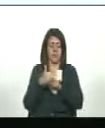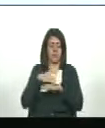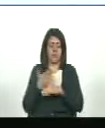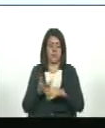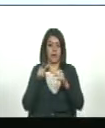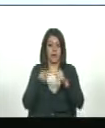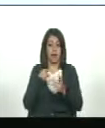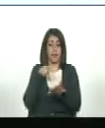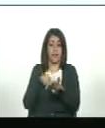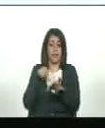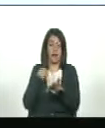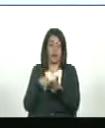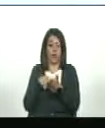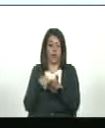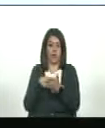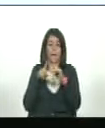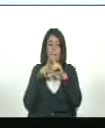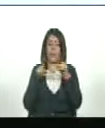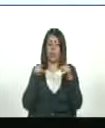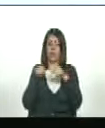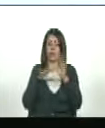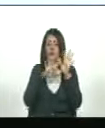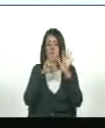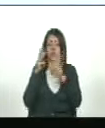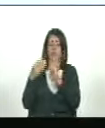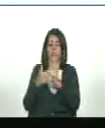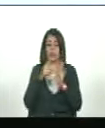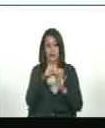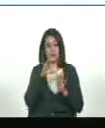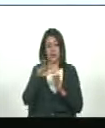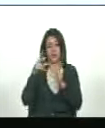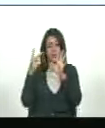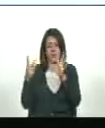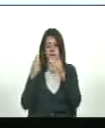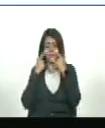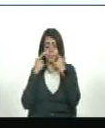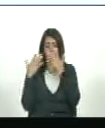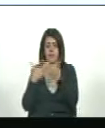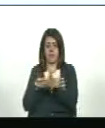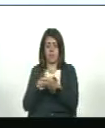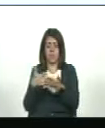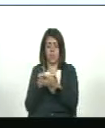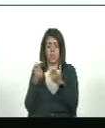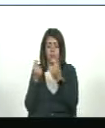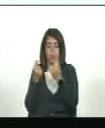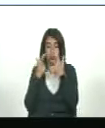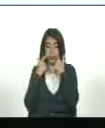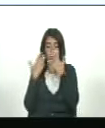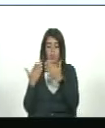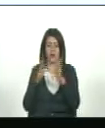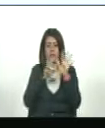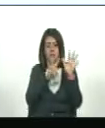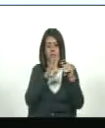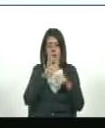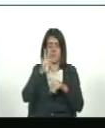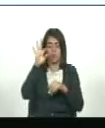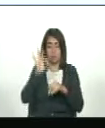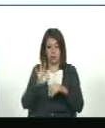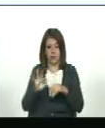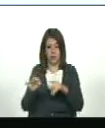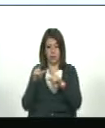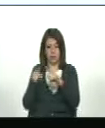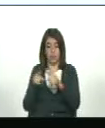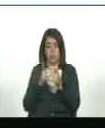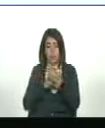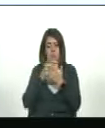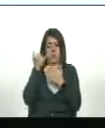vía endeudamiento. Y esos 98.157 millones de bolívares, el 74% son